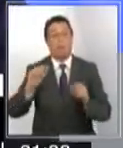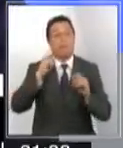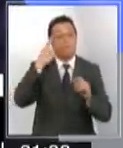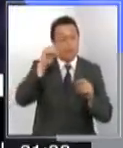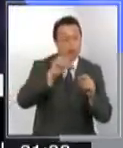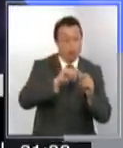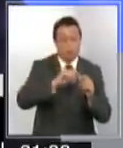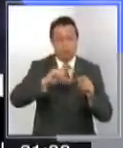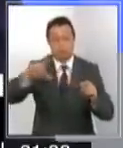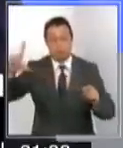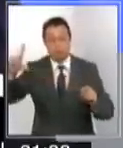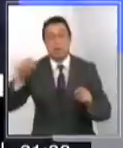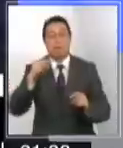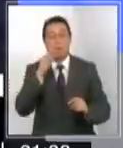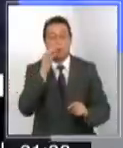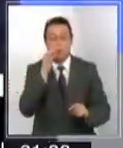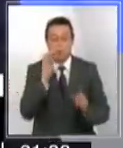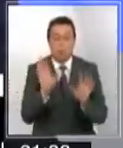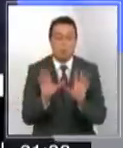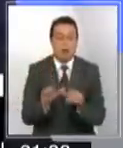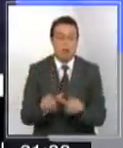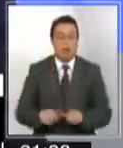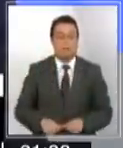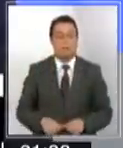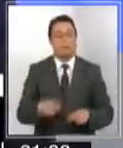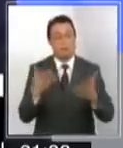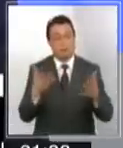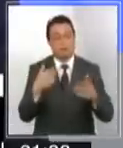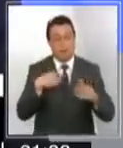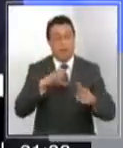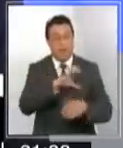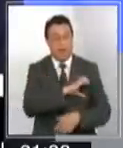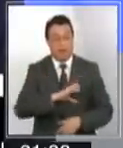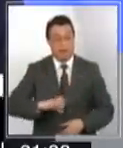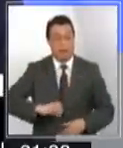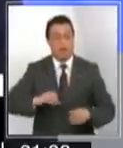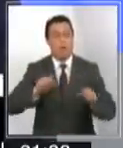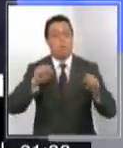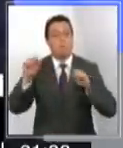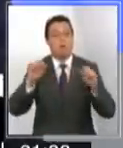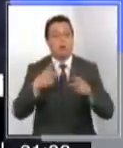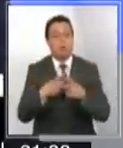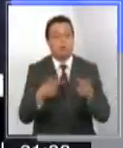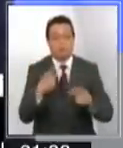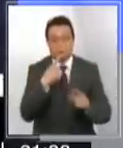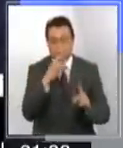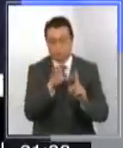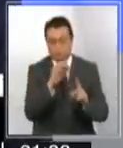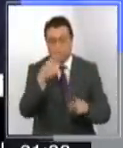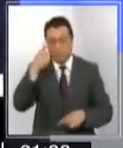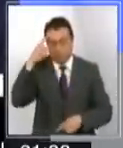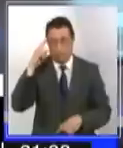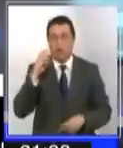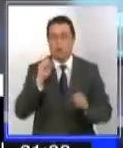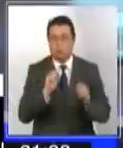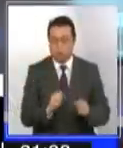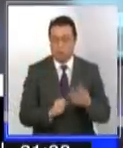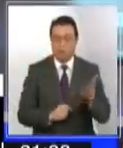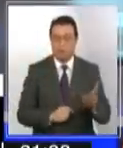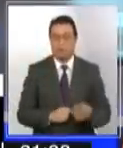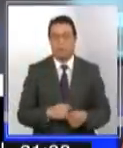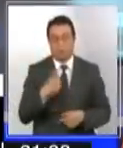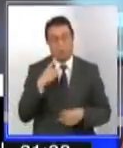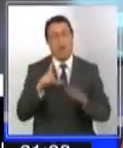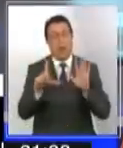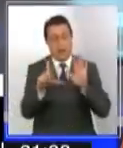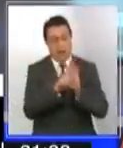de la marihuana, porque el Estado, las políticas públicas, no advierten de que esto puede tener un daño. Y lo Pero, más grave, diputado, ¿sí?